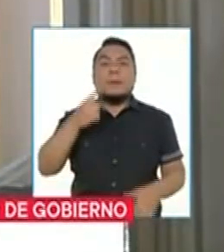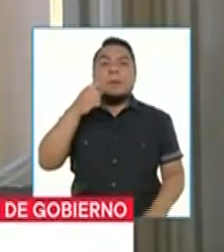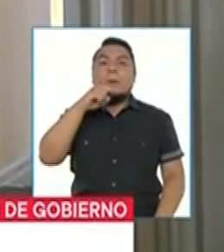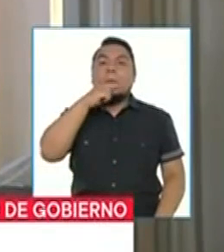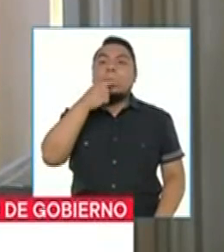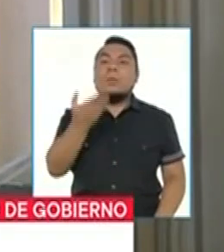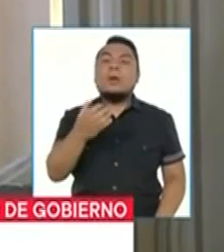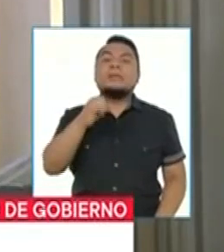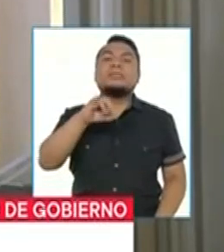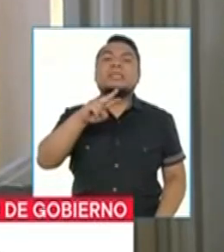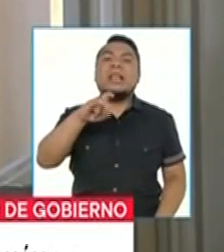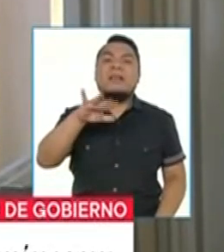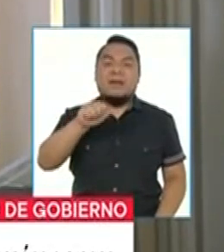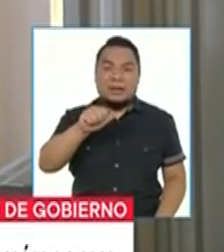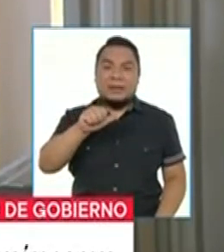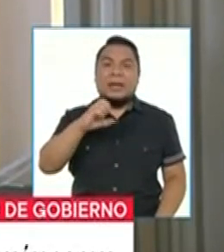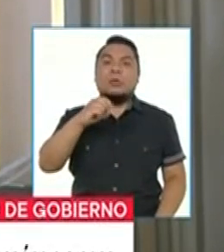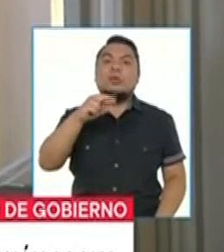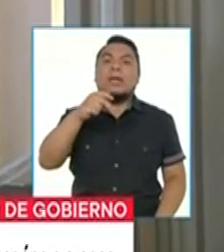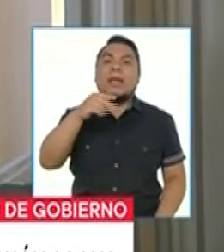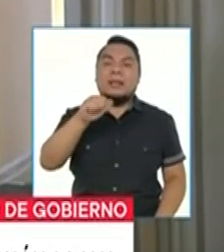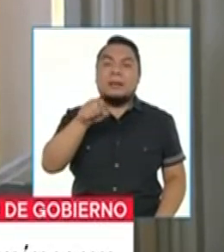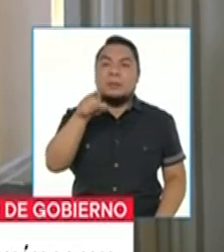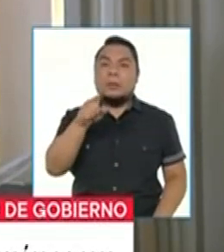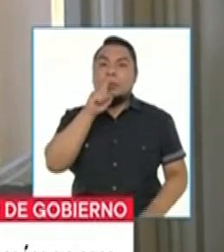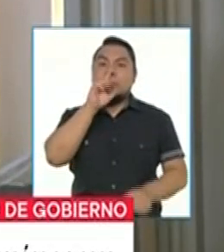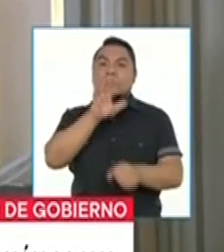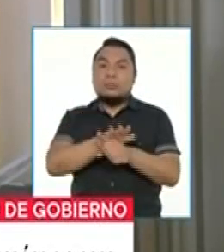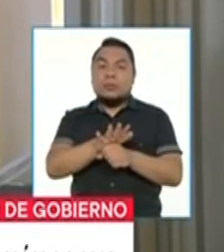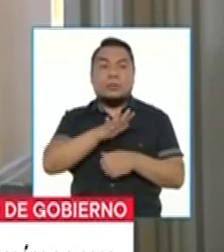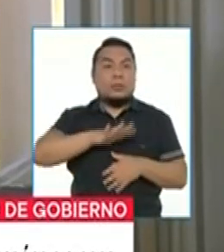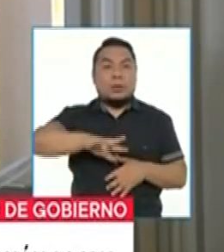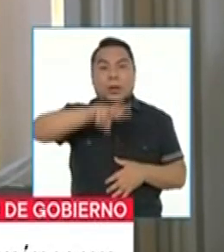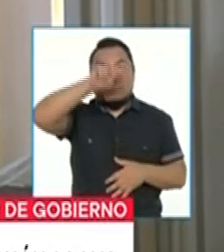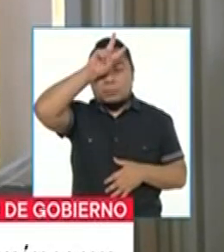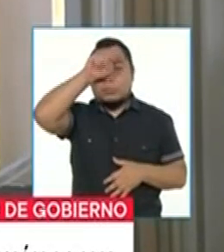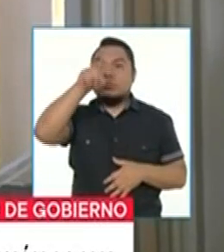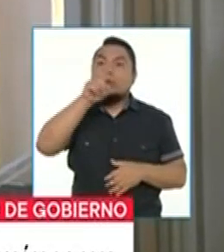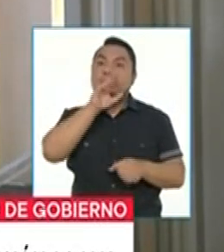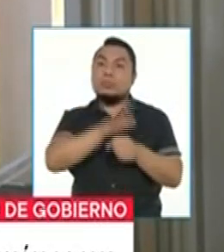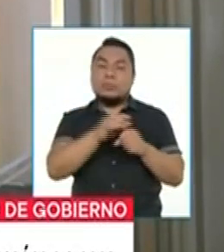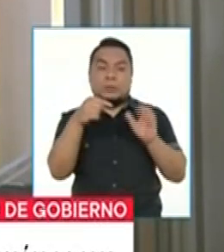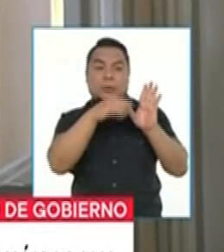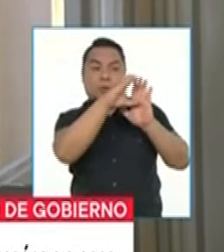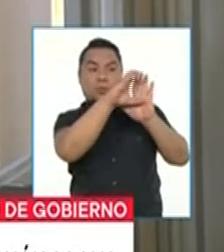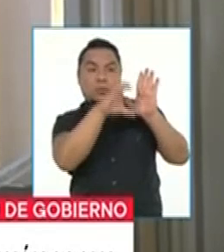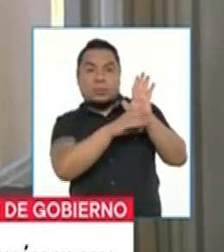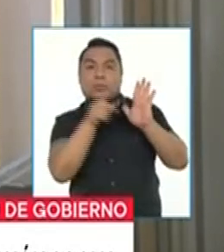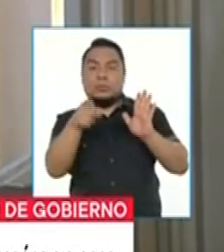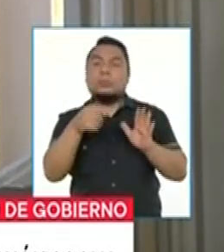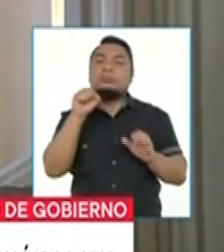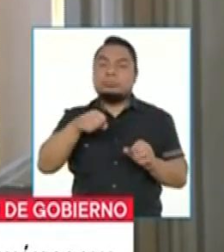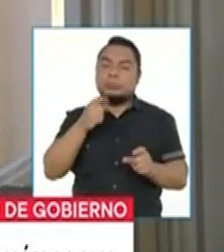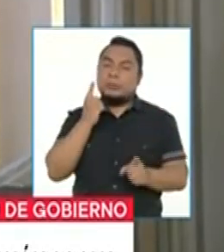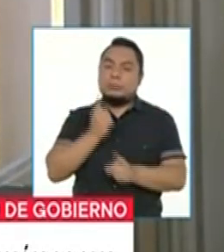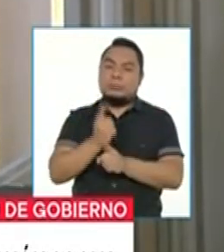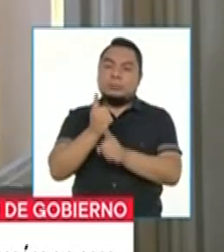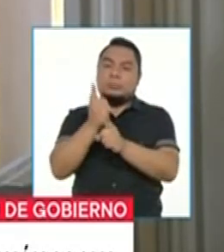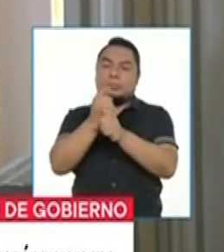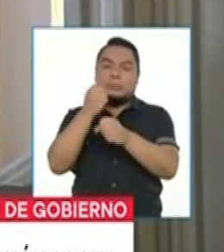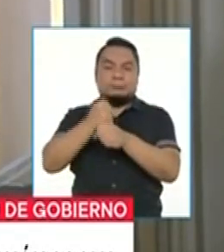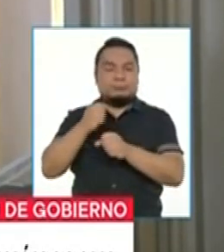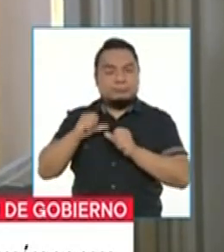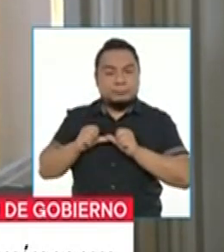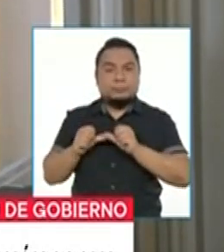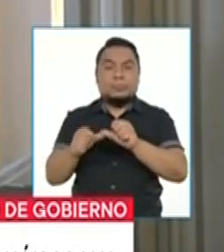transición que entregue la gestión al que salga electo en el 2021 y un gabinete ministerial de los mejores que hemos